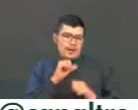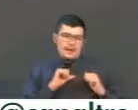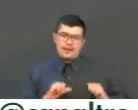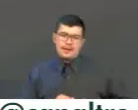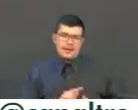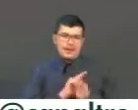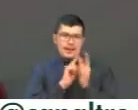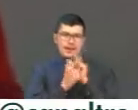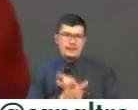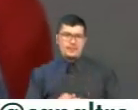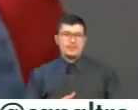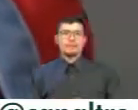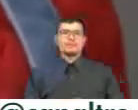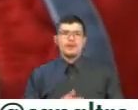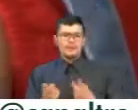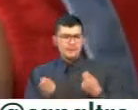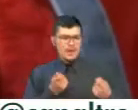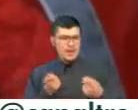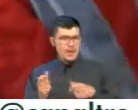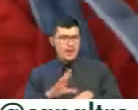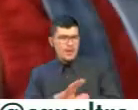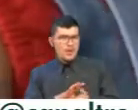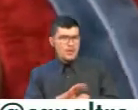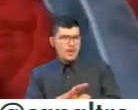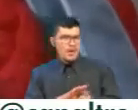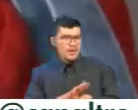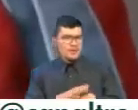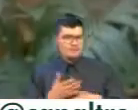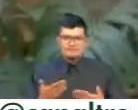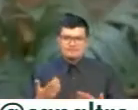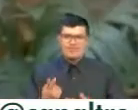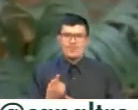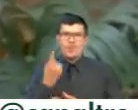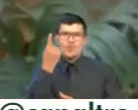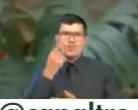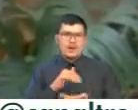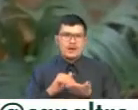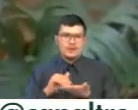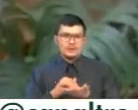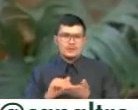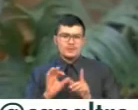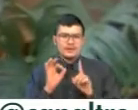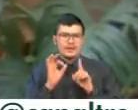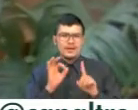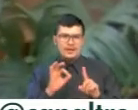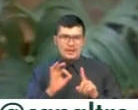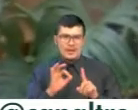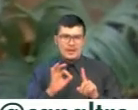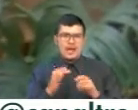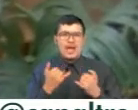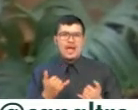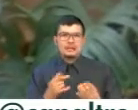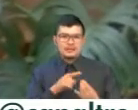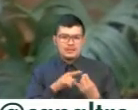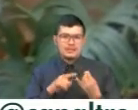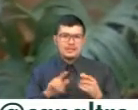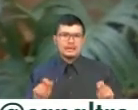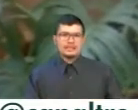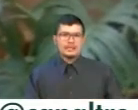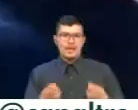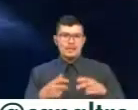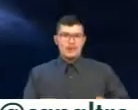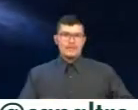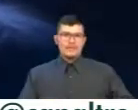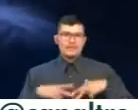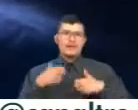manejo médico que se ha hecho, llega a un punto donde la única solución para mejorar la calidad de vida de una persona, y en este caso para salvarle la vida, es un trasplante de